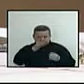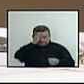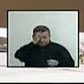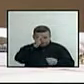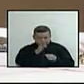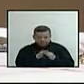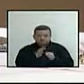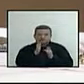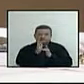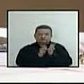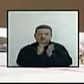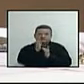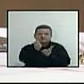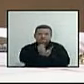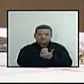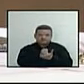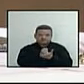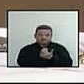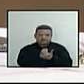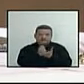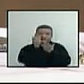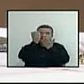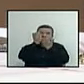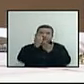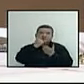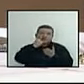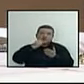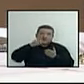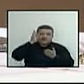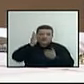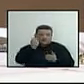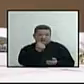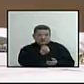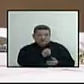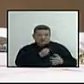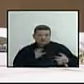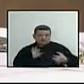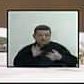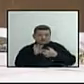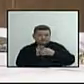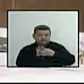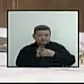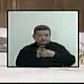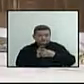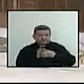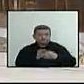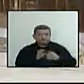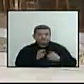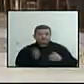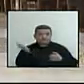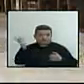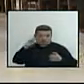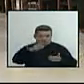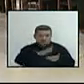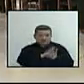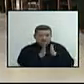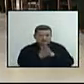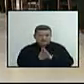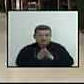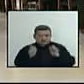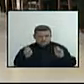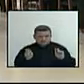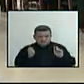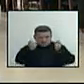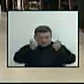tu ayuda. Te pedimos, Padre, que esta víctima de reconciliación traiga la paz y la salvación al